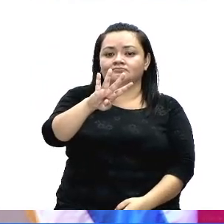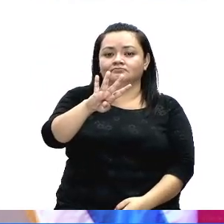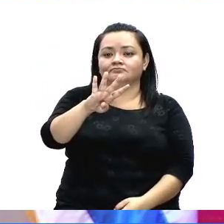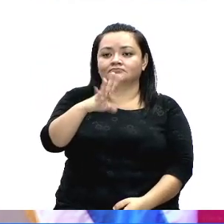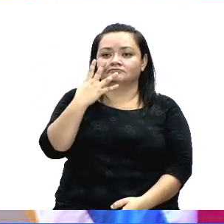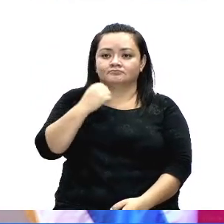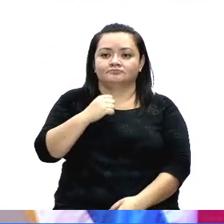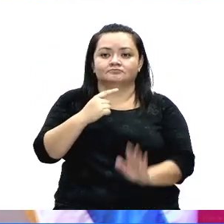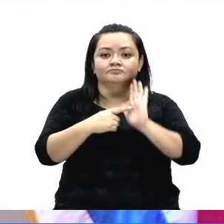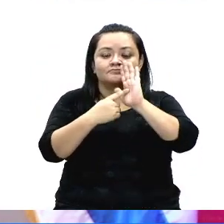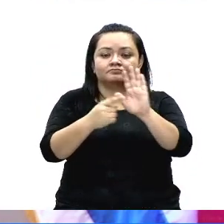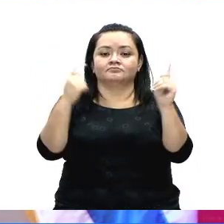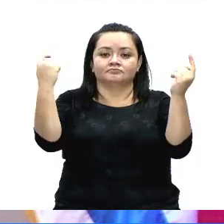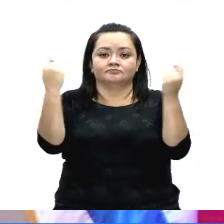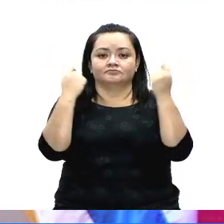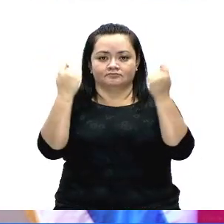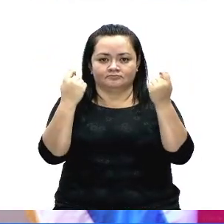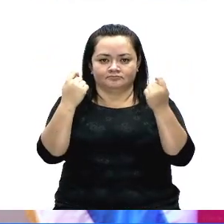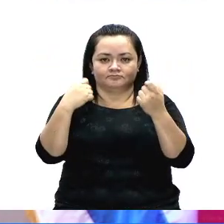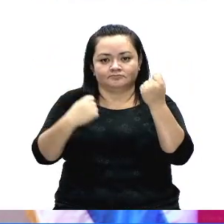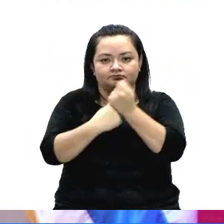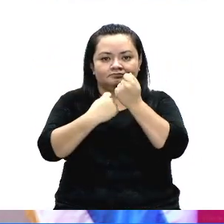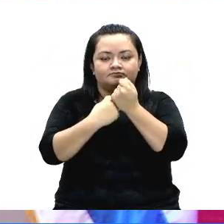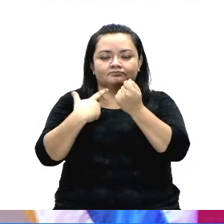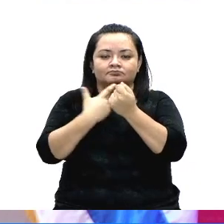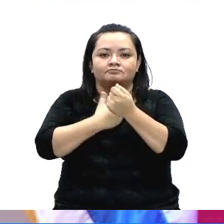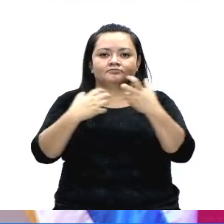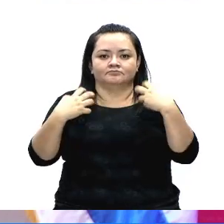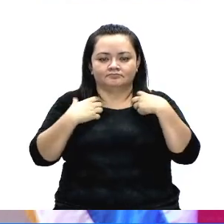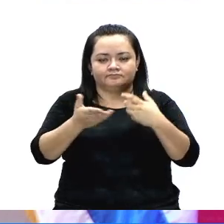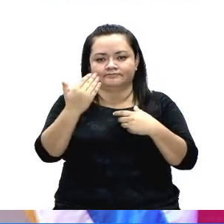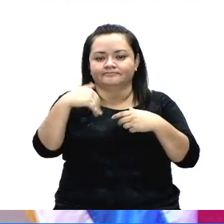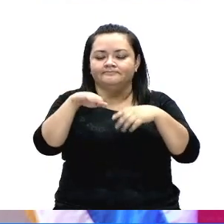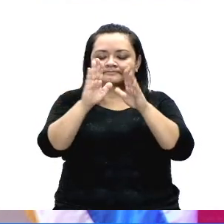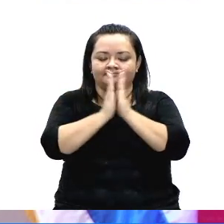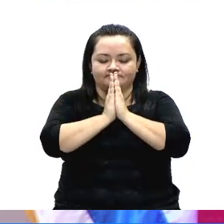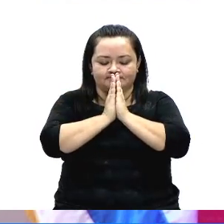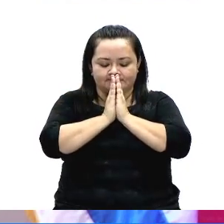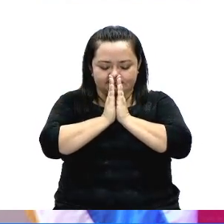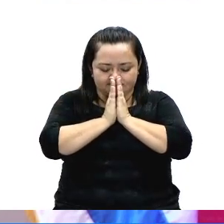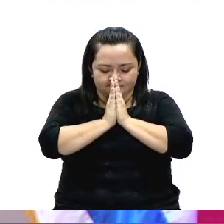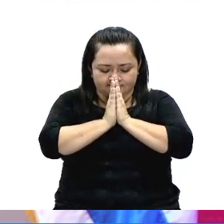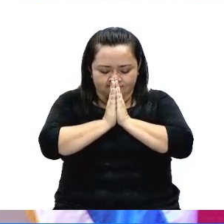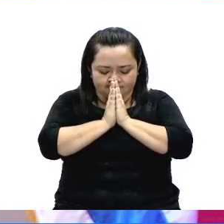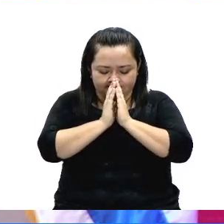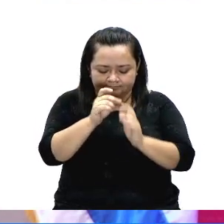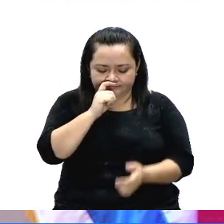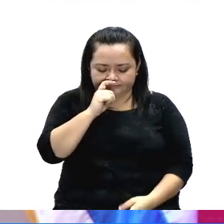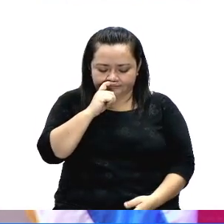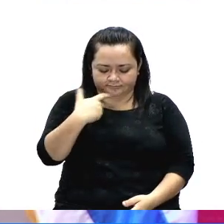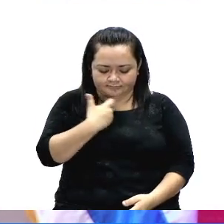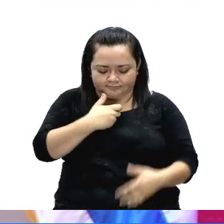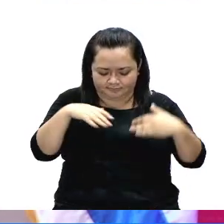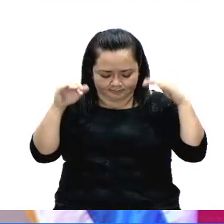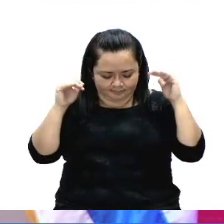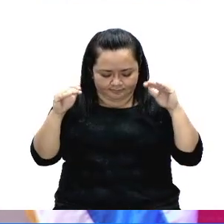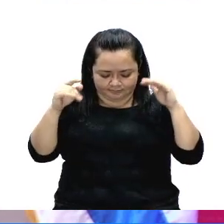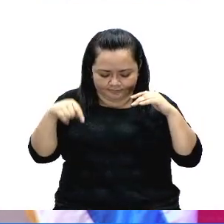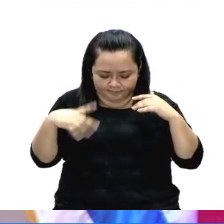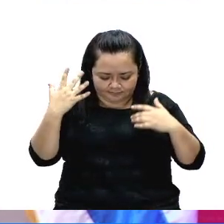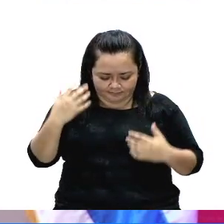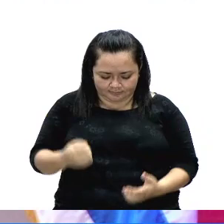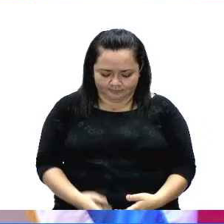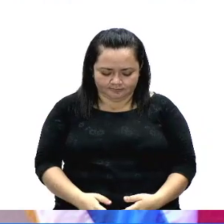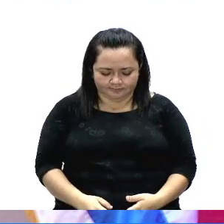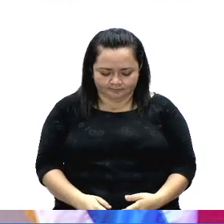quiere mostrarnos su gloria y el respaldo para nuestra vida vamos a orar mis amados hermanos padre te damos gracias a esta hora